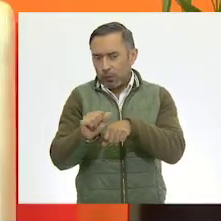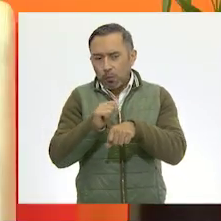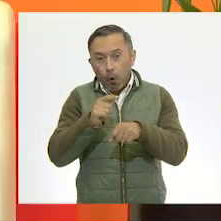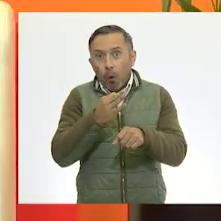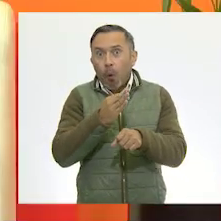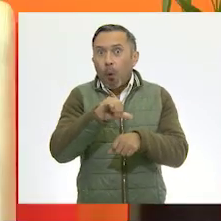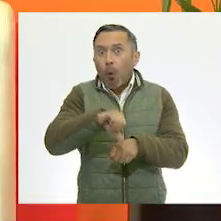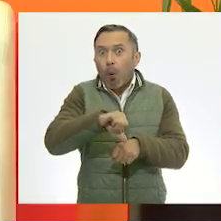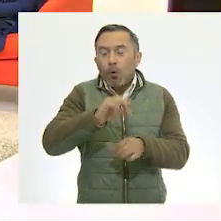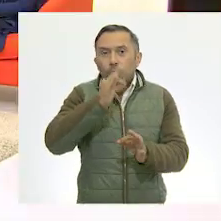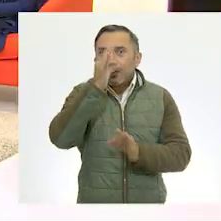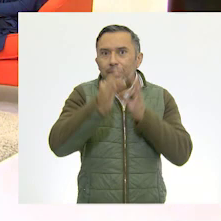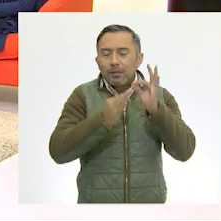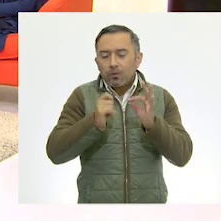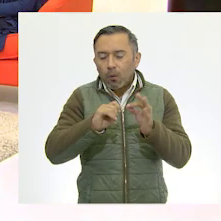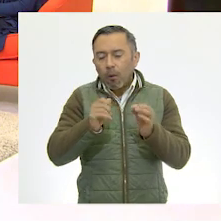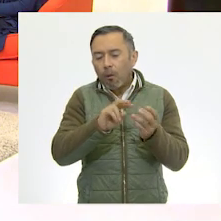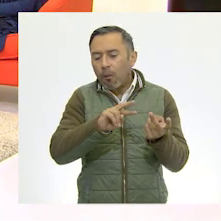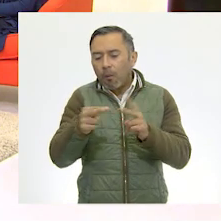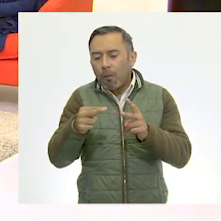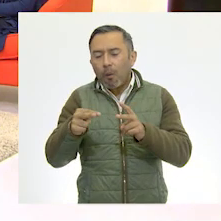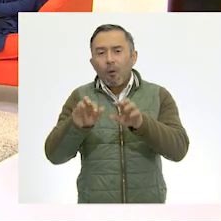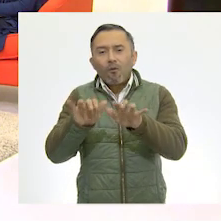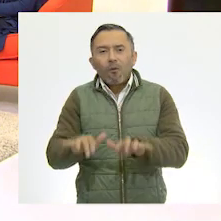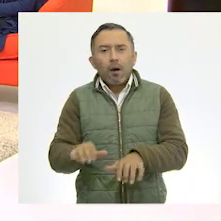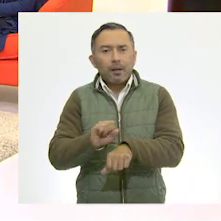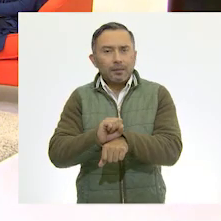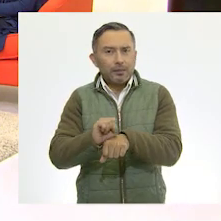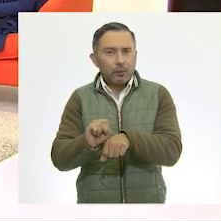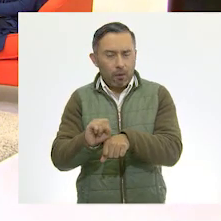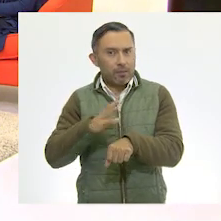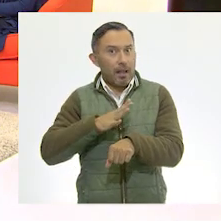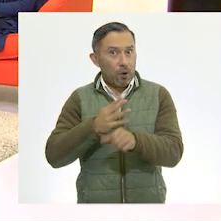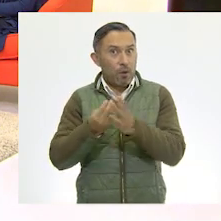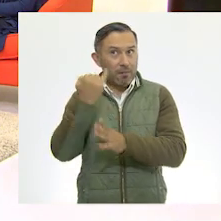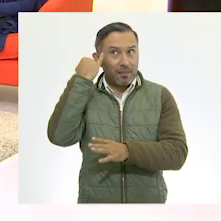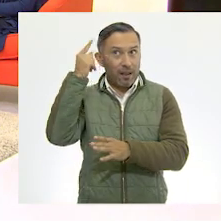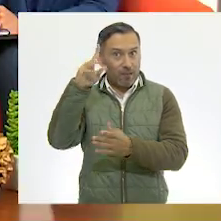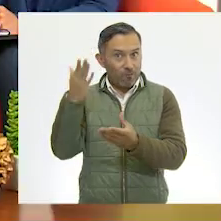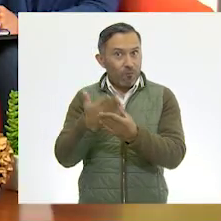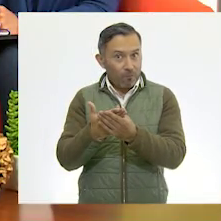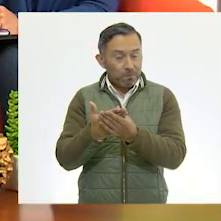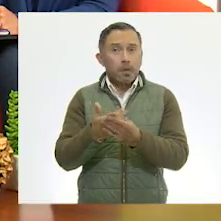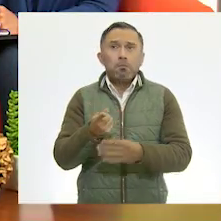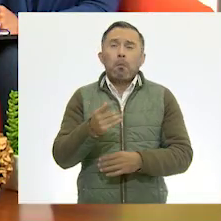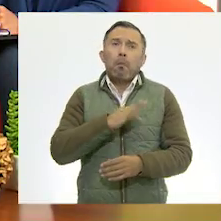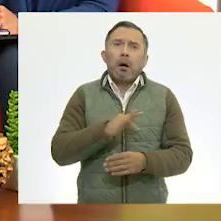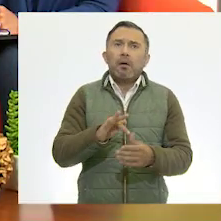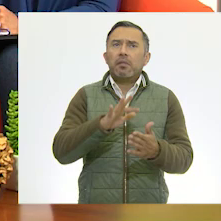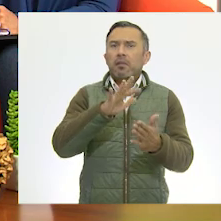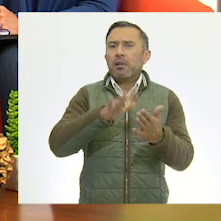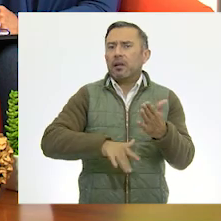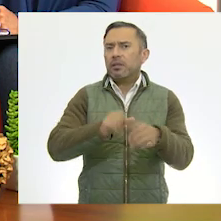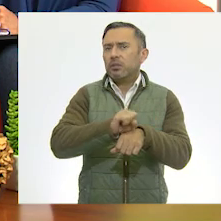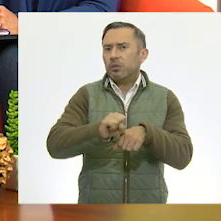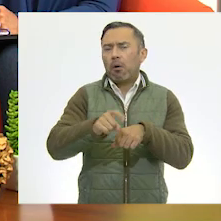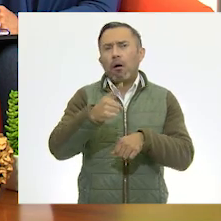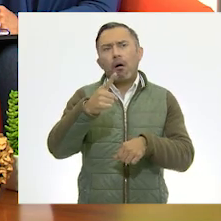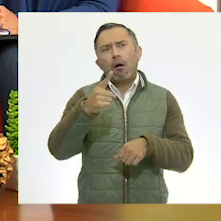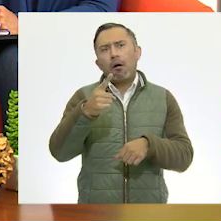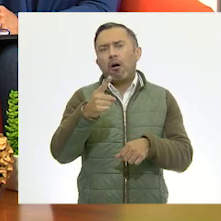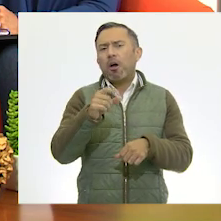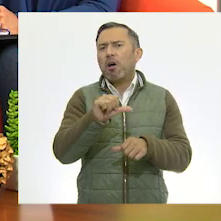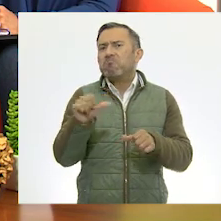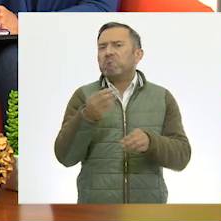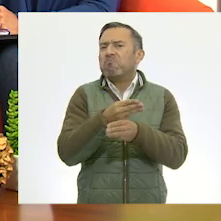Entonces, prácticamente puedes ocupar la lectura fácil en cualquier escenario, con cualquier material